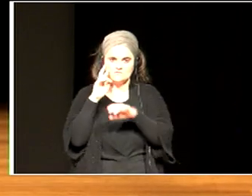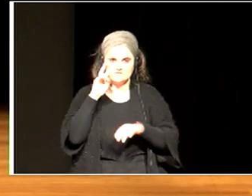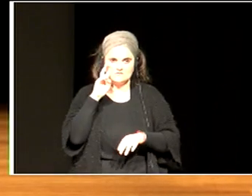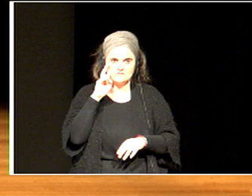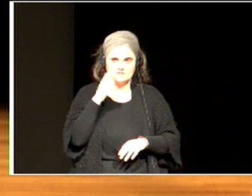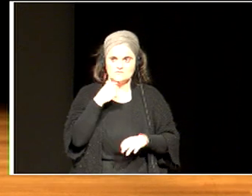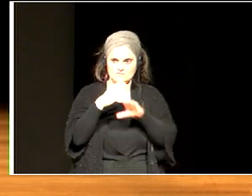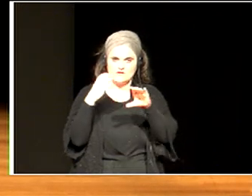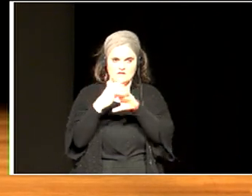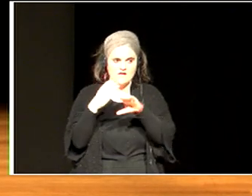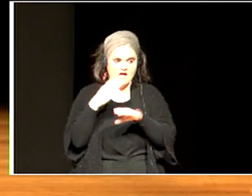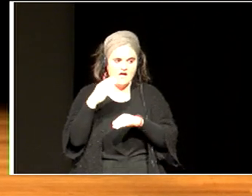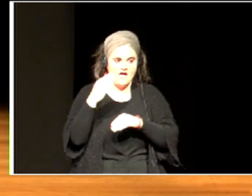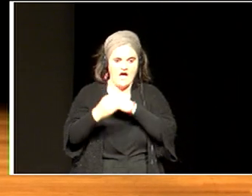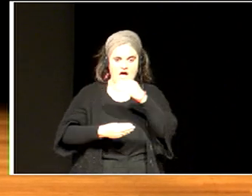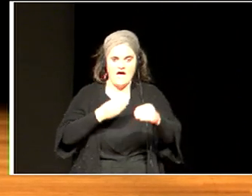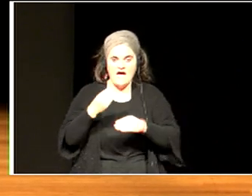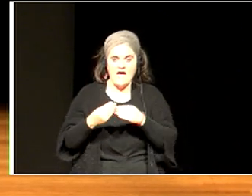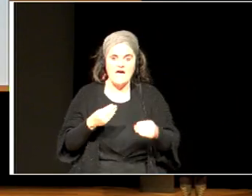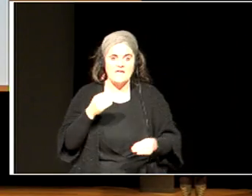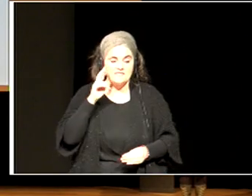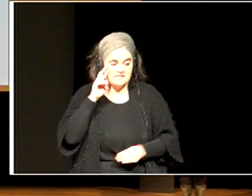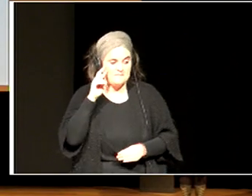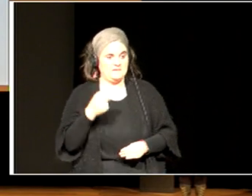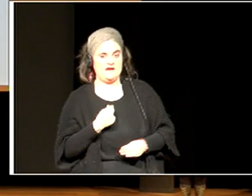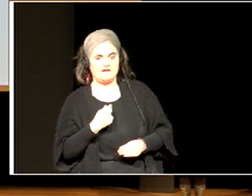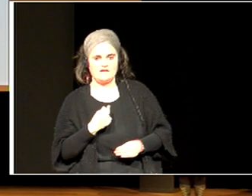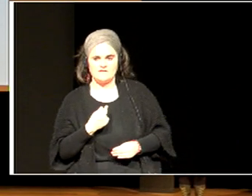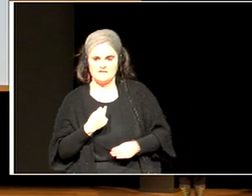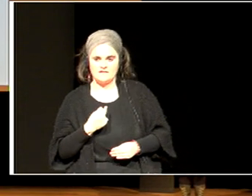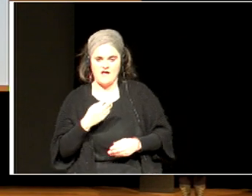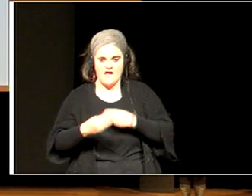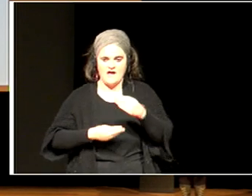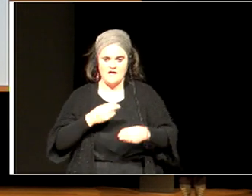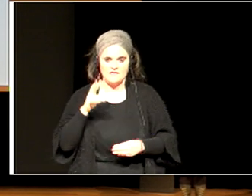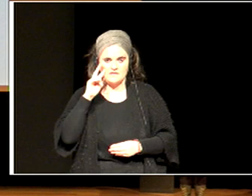no era algo parecido